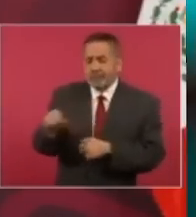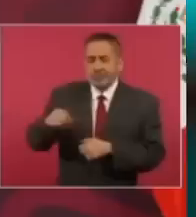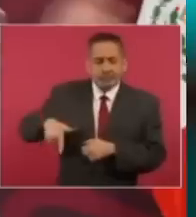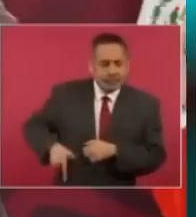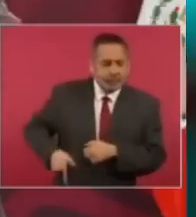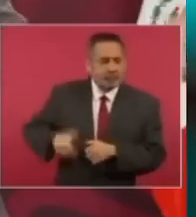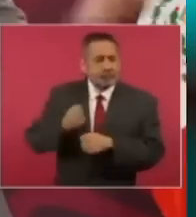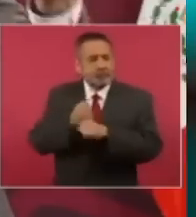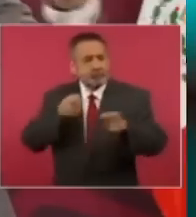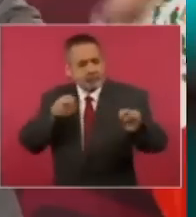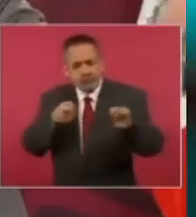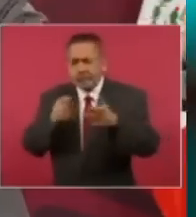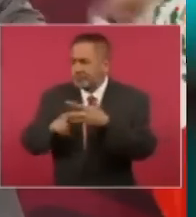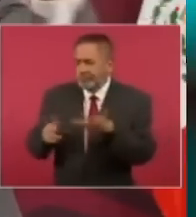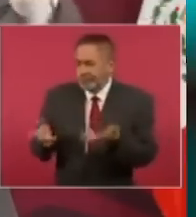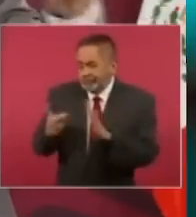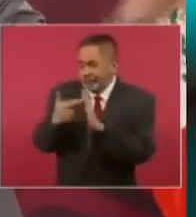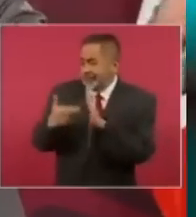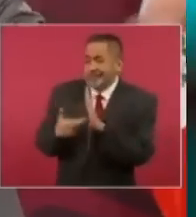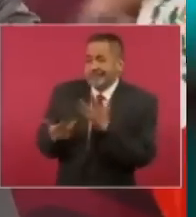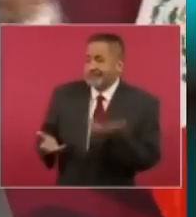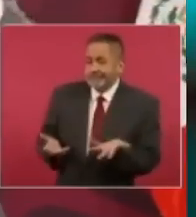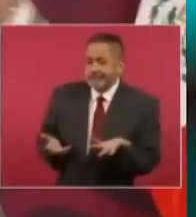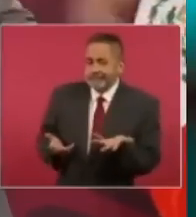Y este señor,